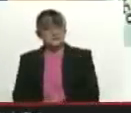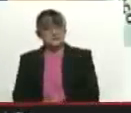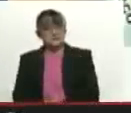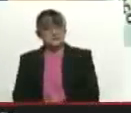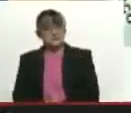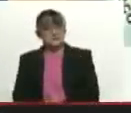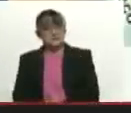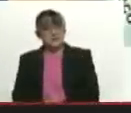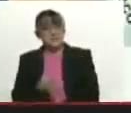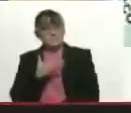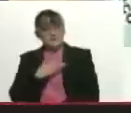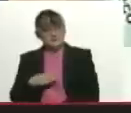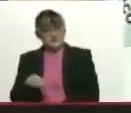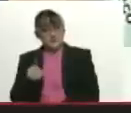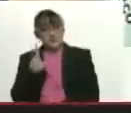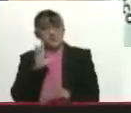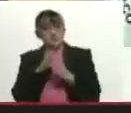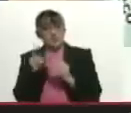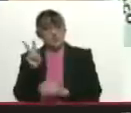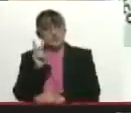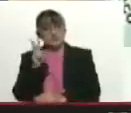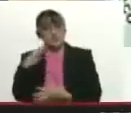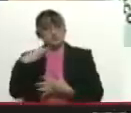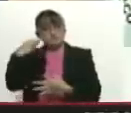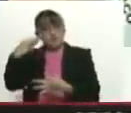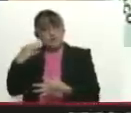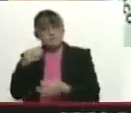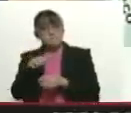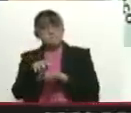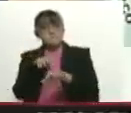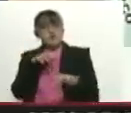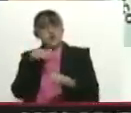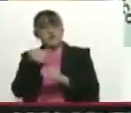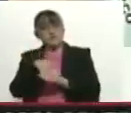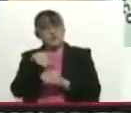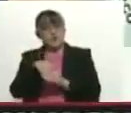presidente constitucional de todos los venezolanos electos por millones de votos?